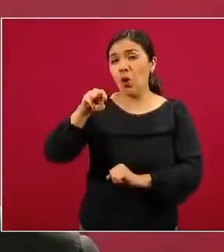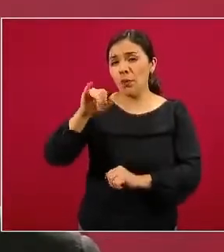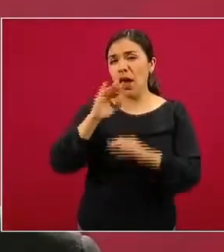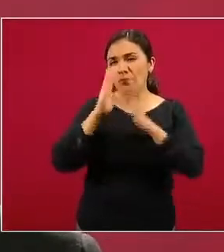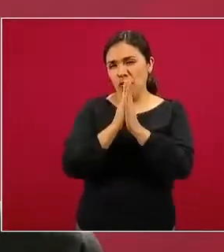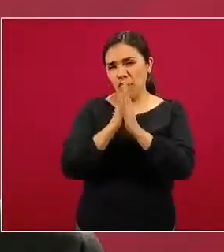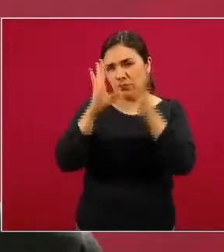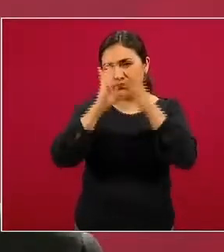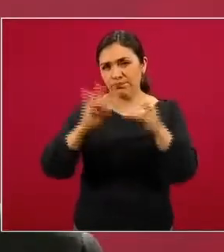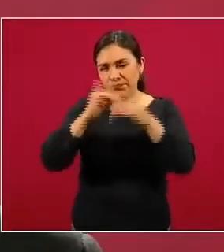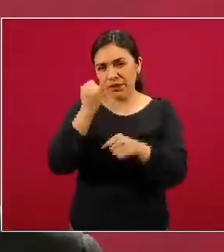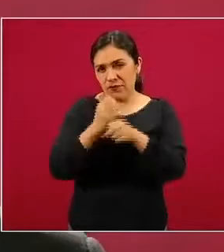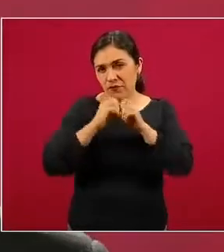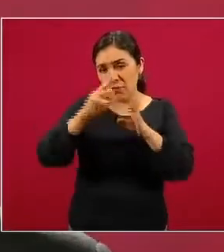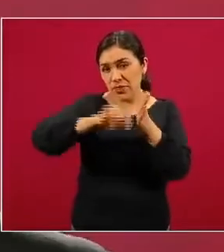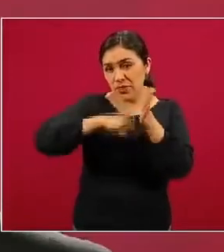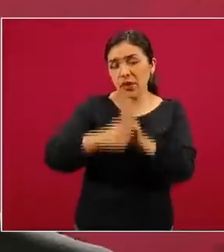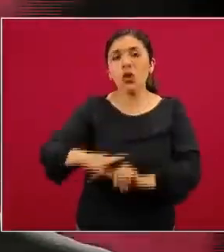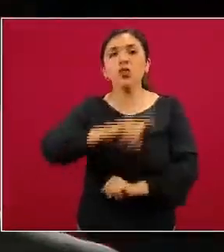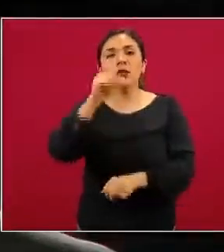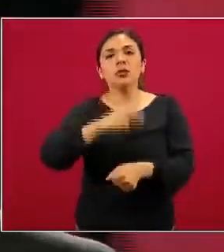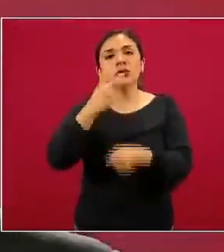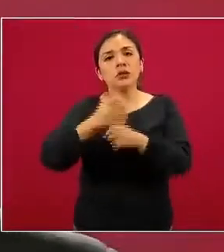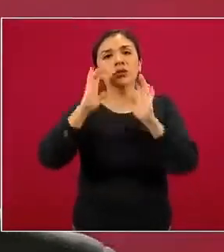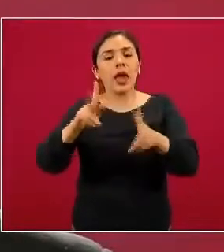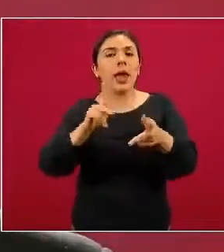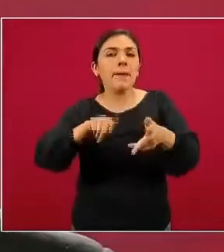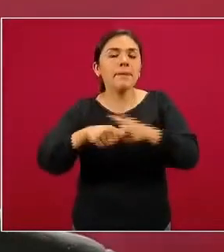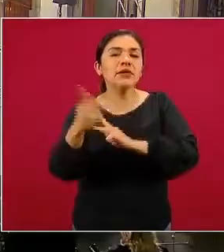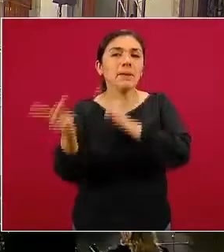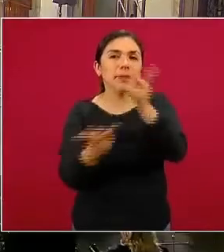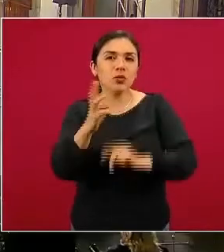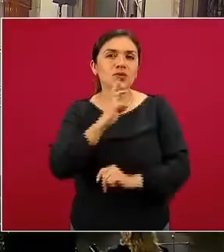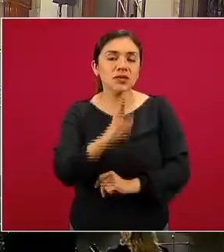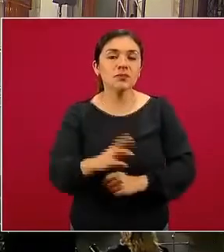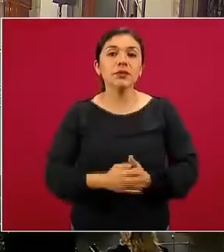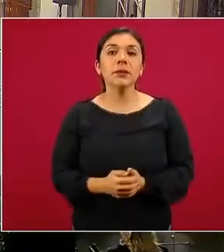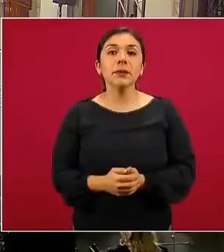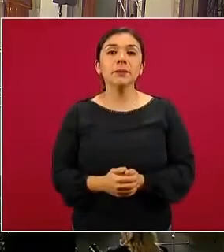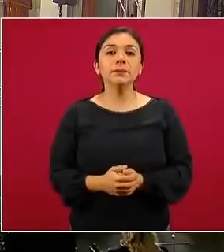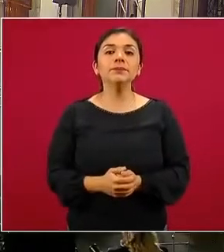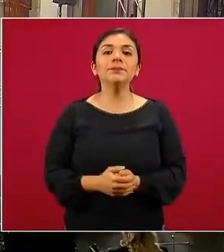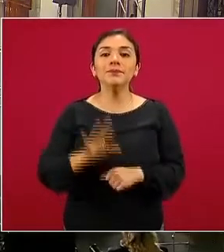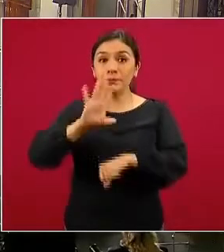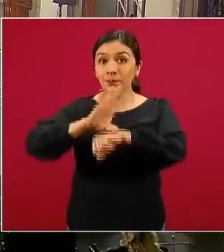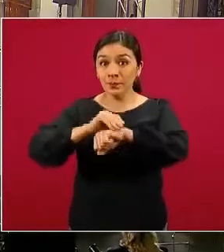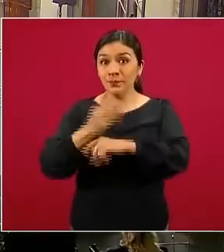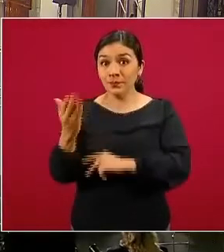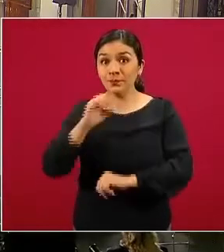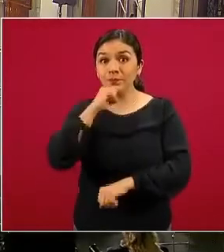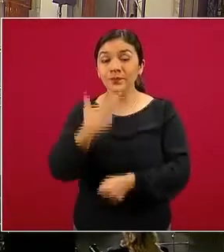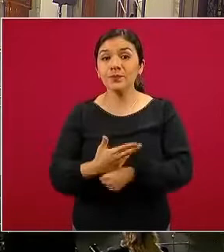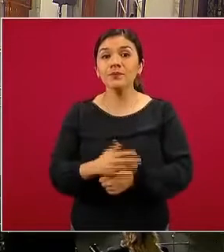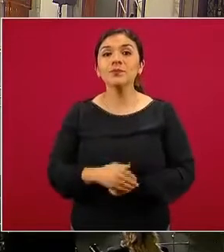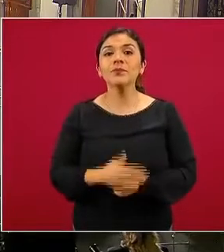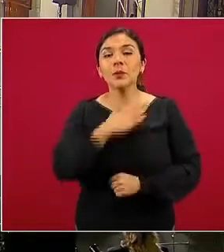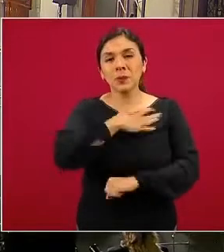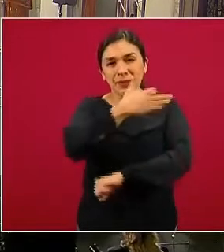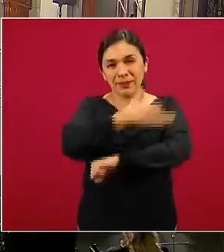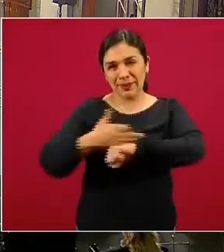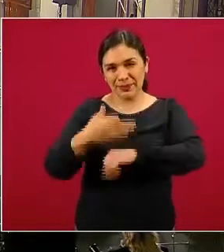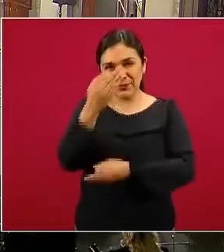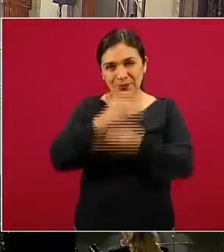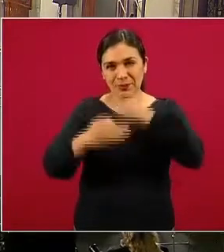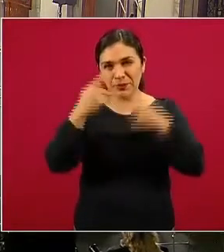informe técnico y pasamos a preguntas y comentarios. Con su permiso, señor subsecretario, muy buenas tardes